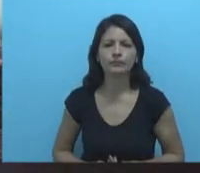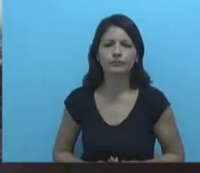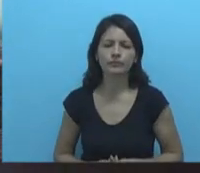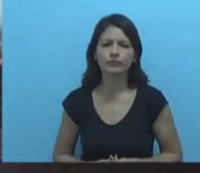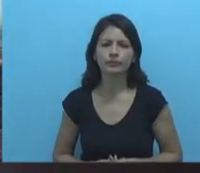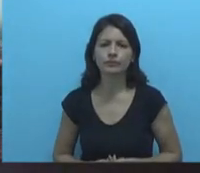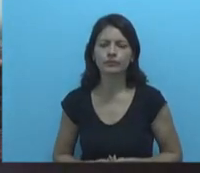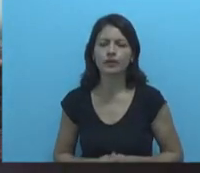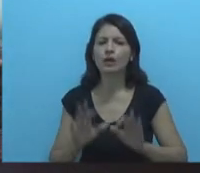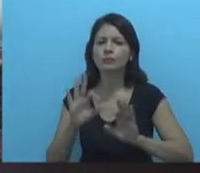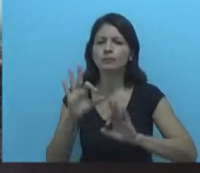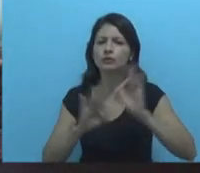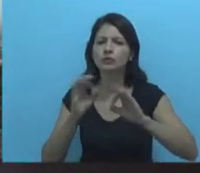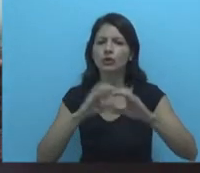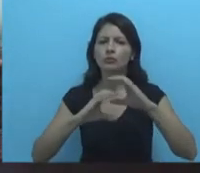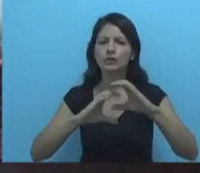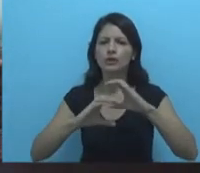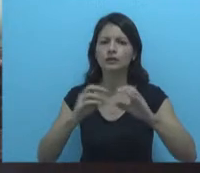Proyecto de comunicación